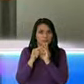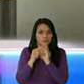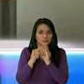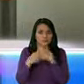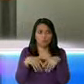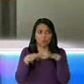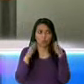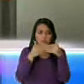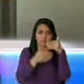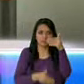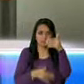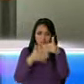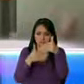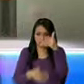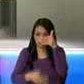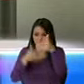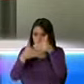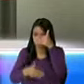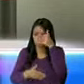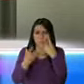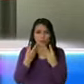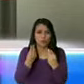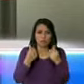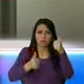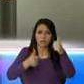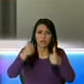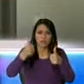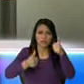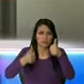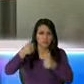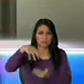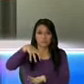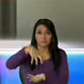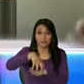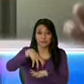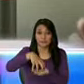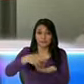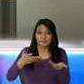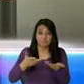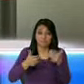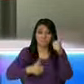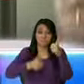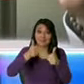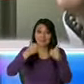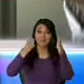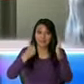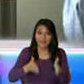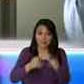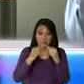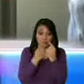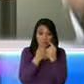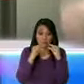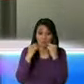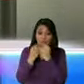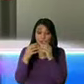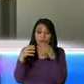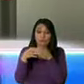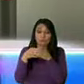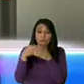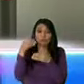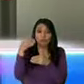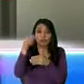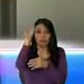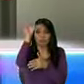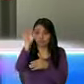muchas listas, muchos candidatos en las provincias, lleva a que los candidatos de los partidos que son votados en